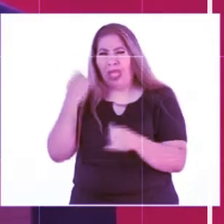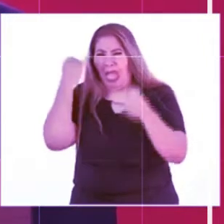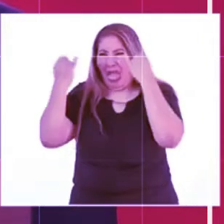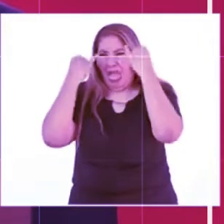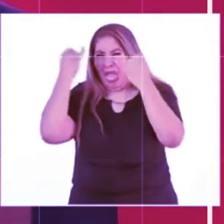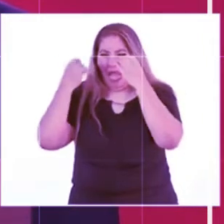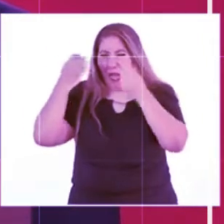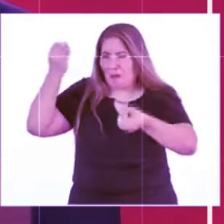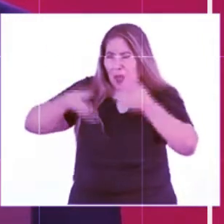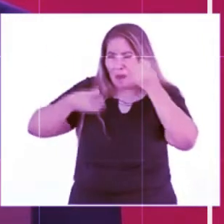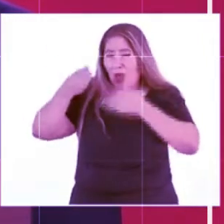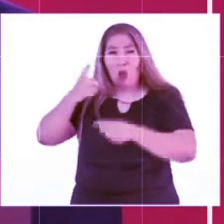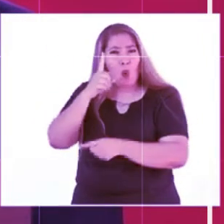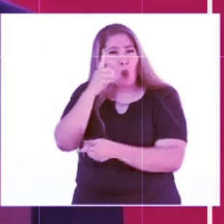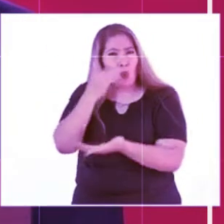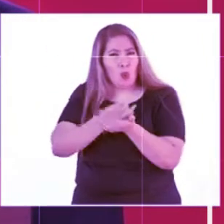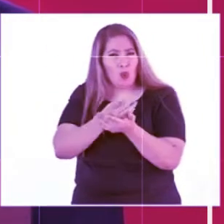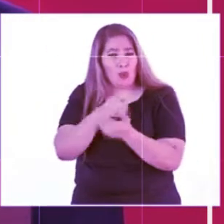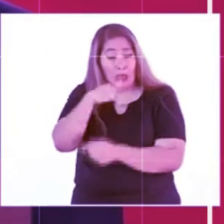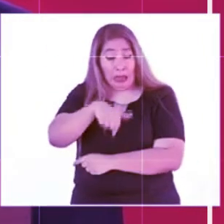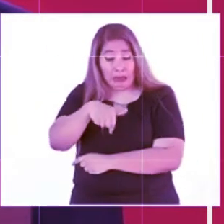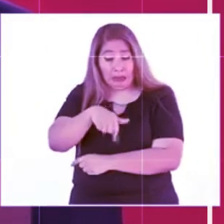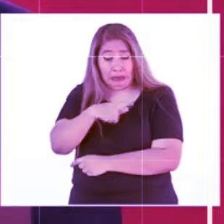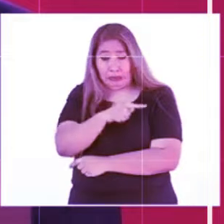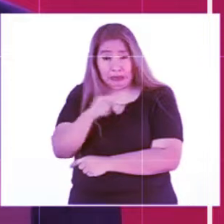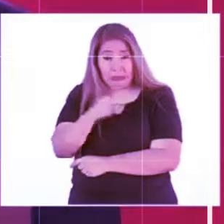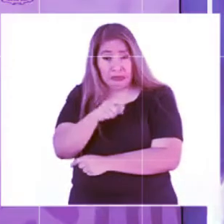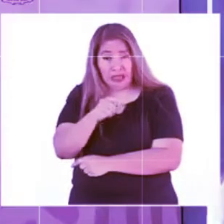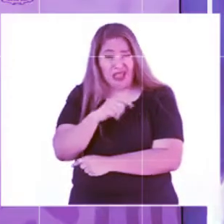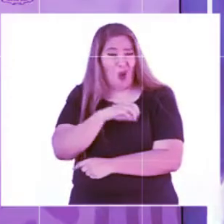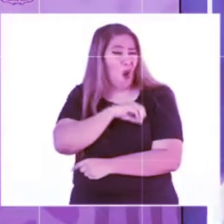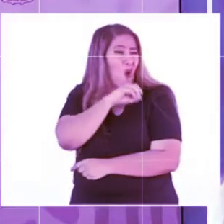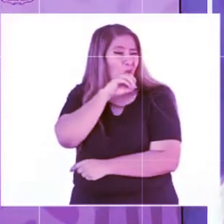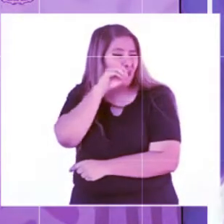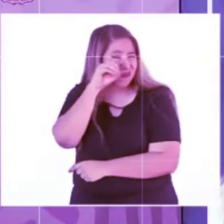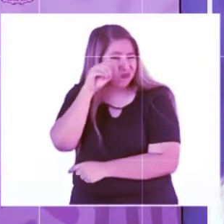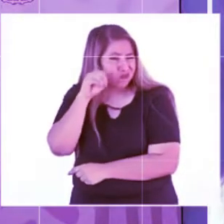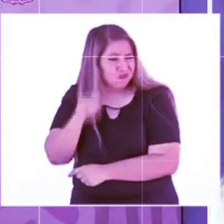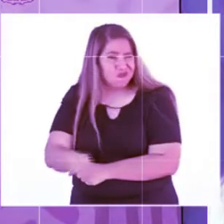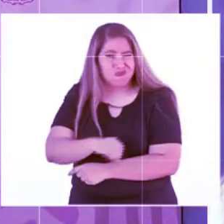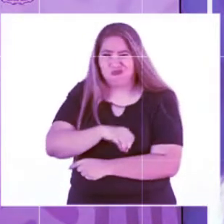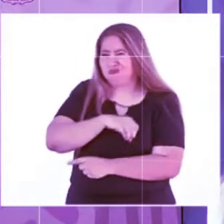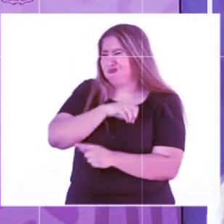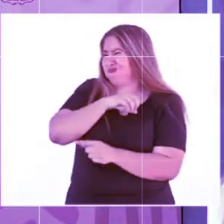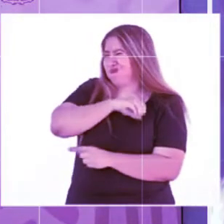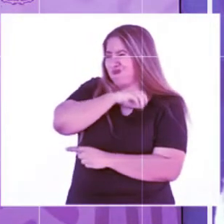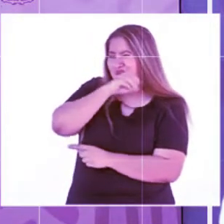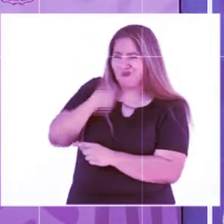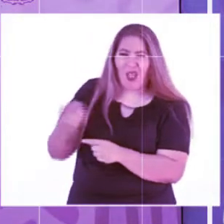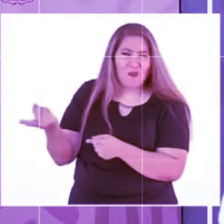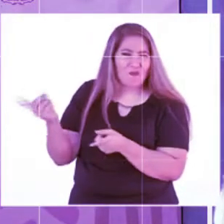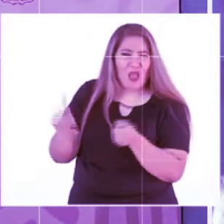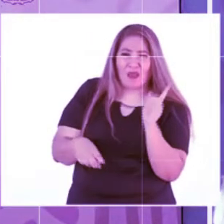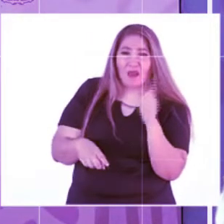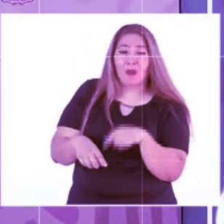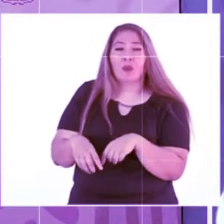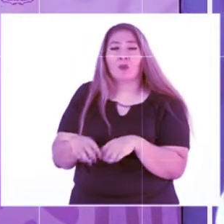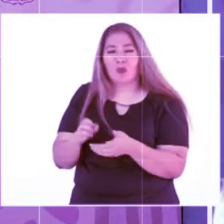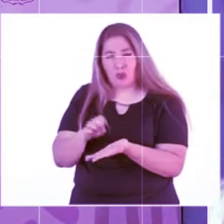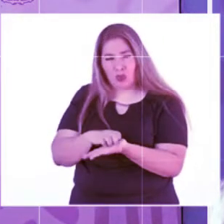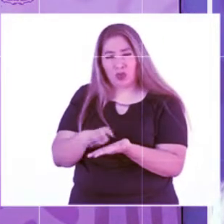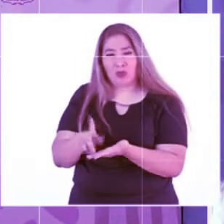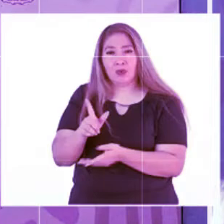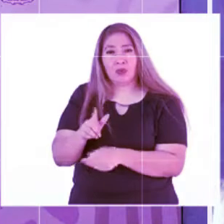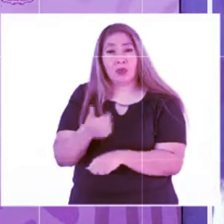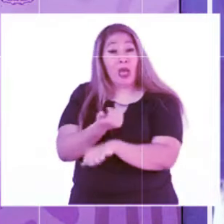ideología. Aquí en Torreón, el odio y las atrocidades, por ejemplo, de los amarillos,